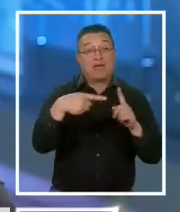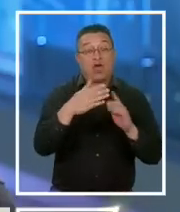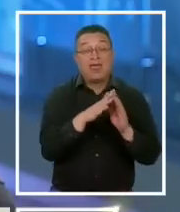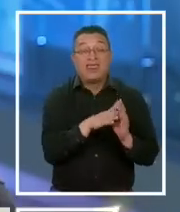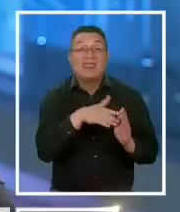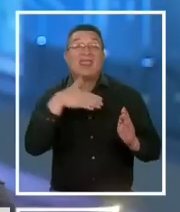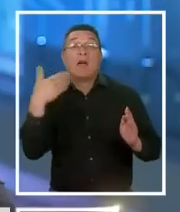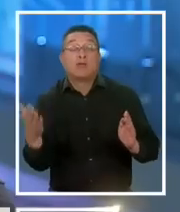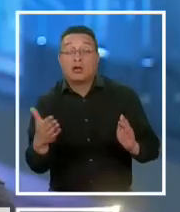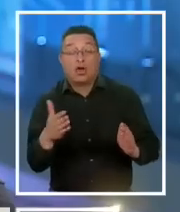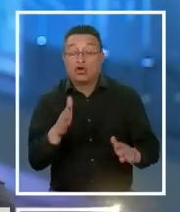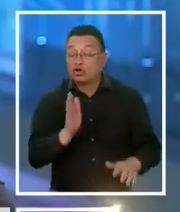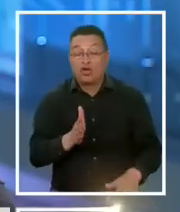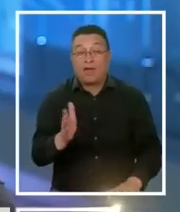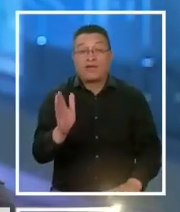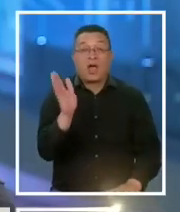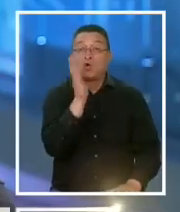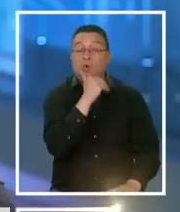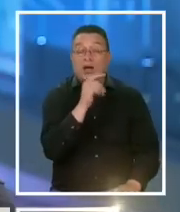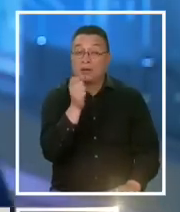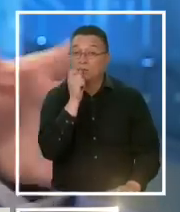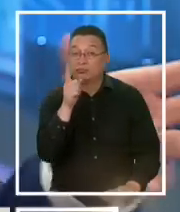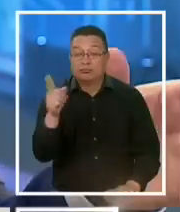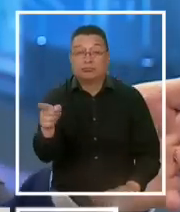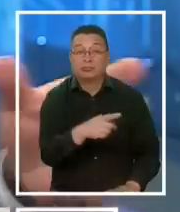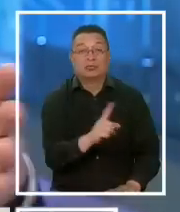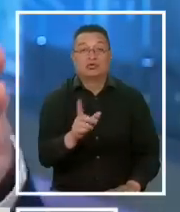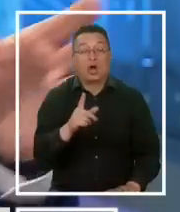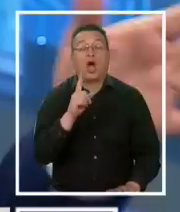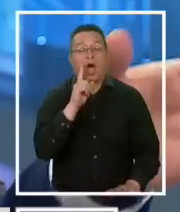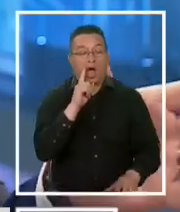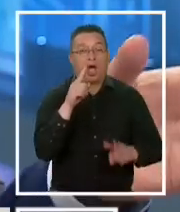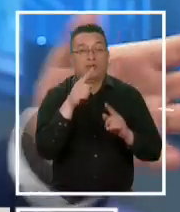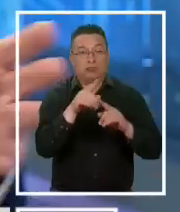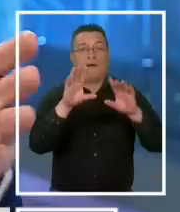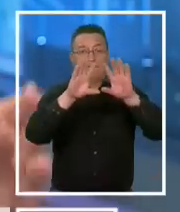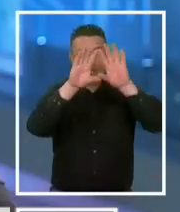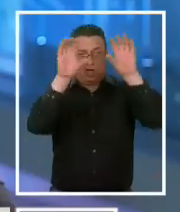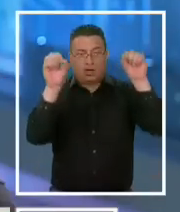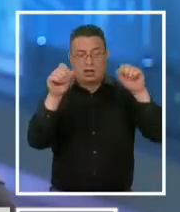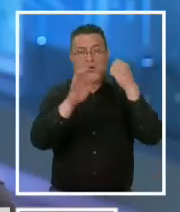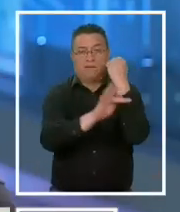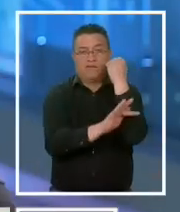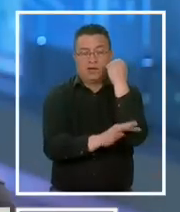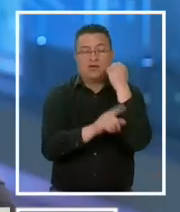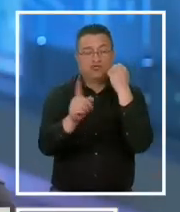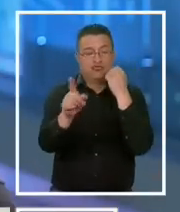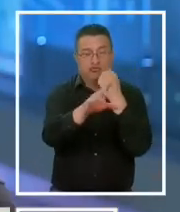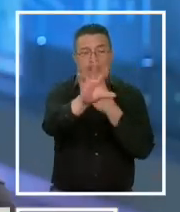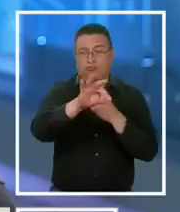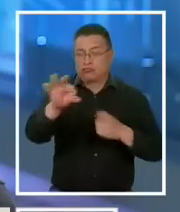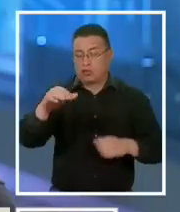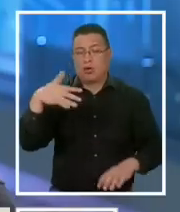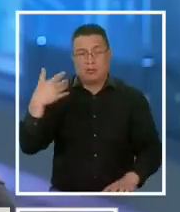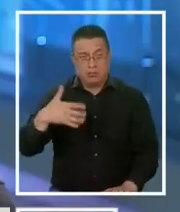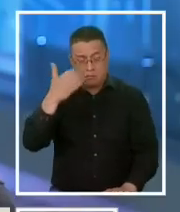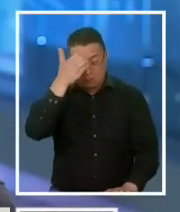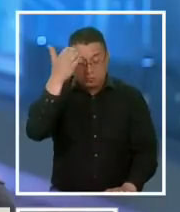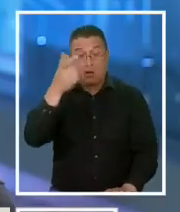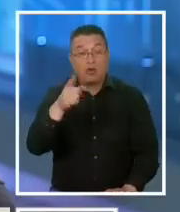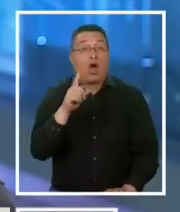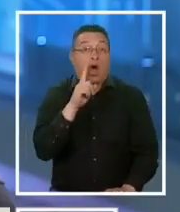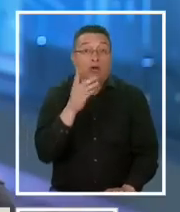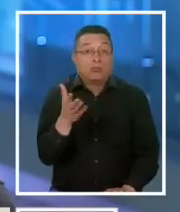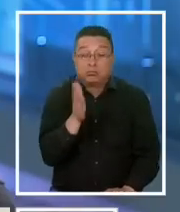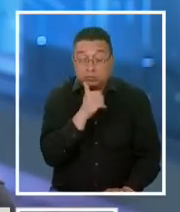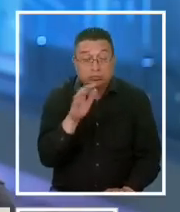todavía no hay antecedentes para formalizar este señor lo han tenido destacado Fiscales y Fiscales y no lo han hecho y aquí hay Pero además es una cuestión